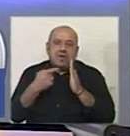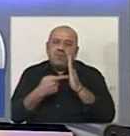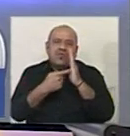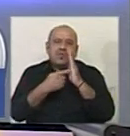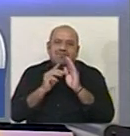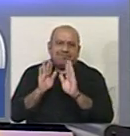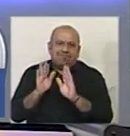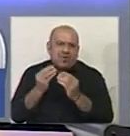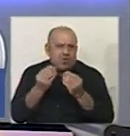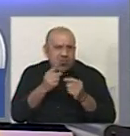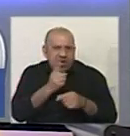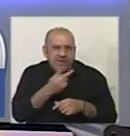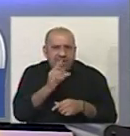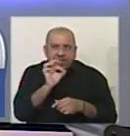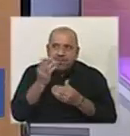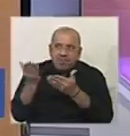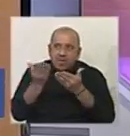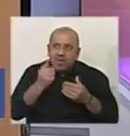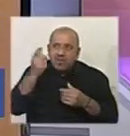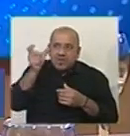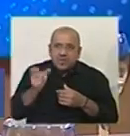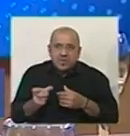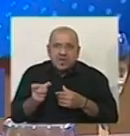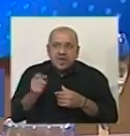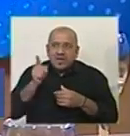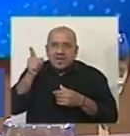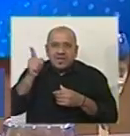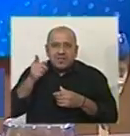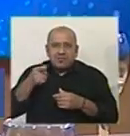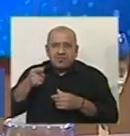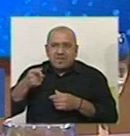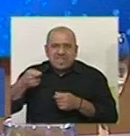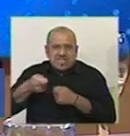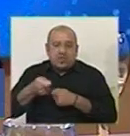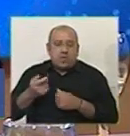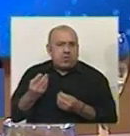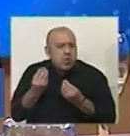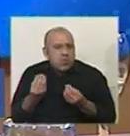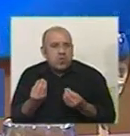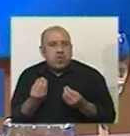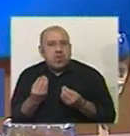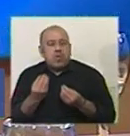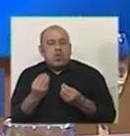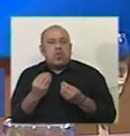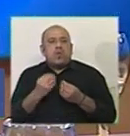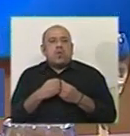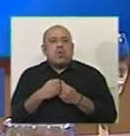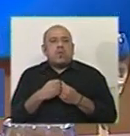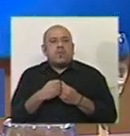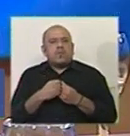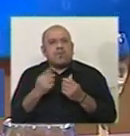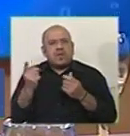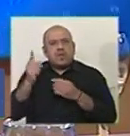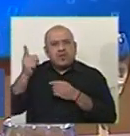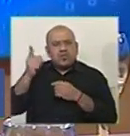más oscuro de la cumbre. Claro, entonces, pero después, yo, capaz que alguien se enoja conmigo, ¿no? Un dictador